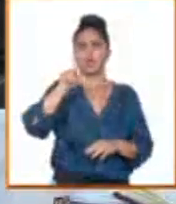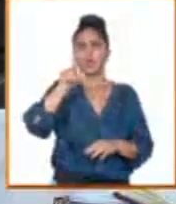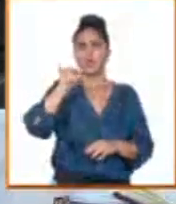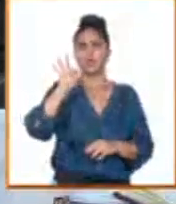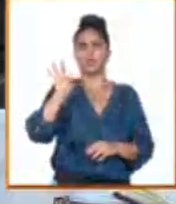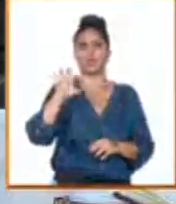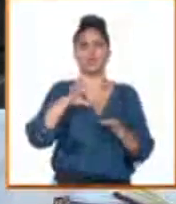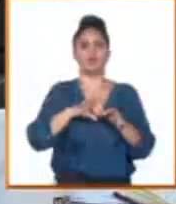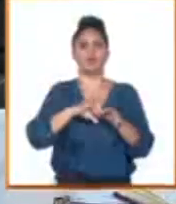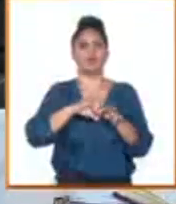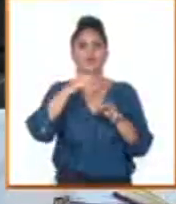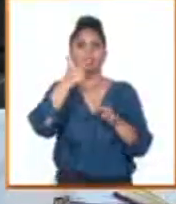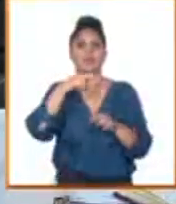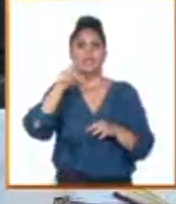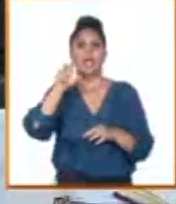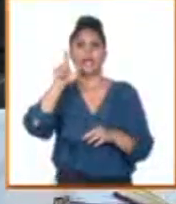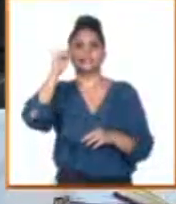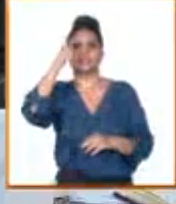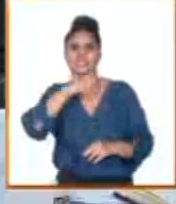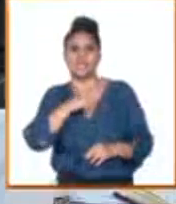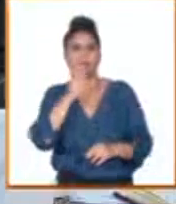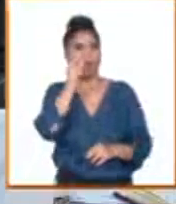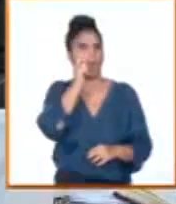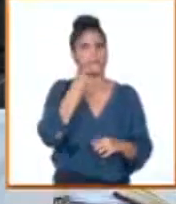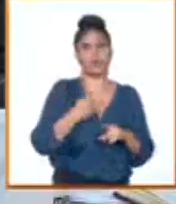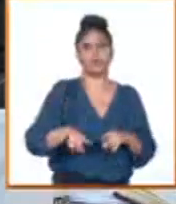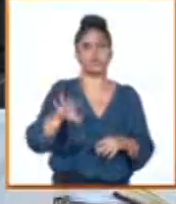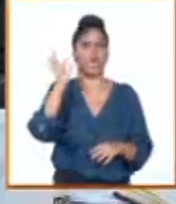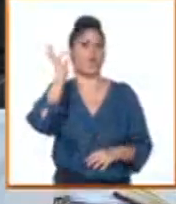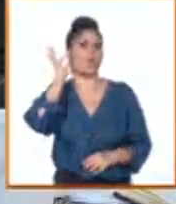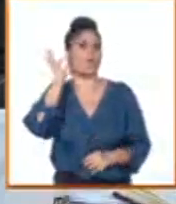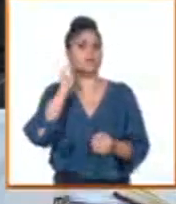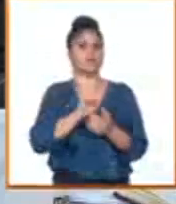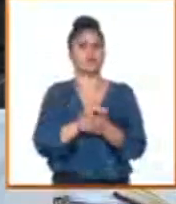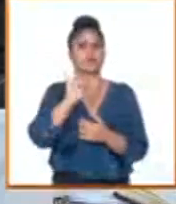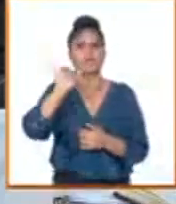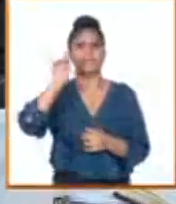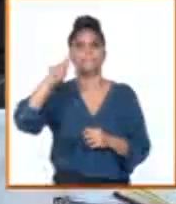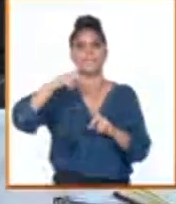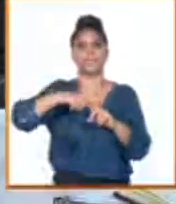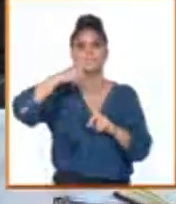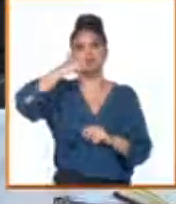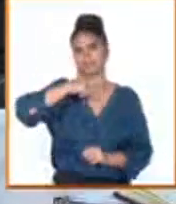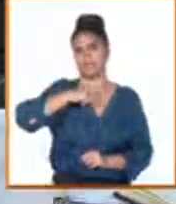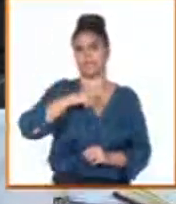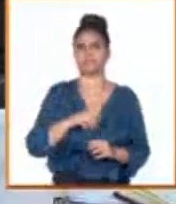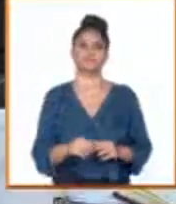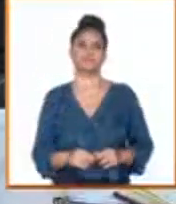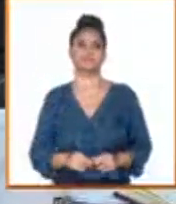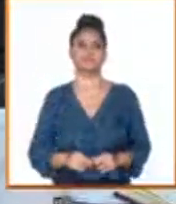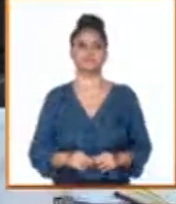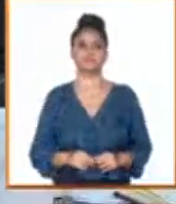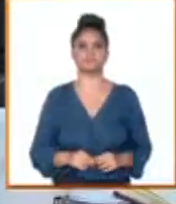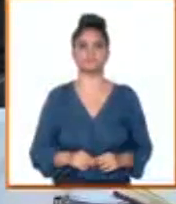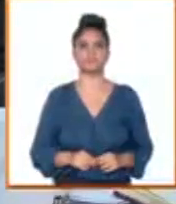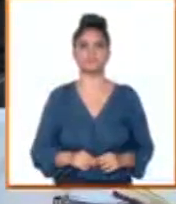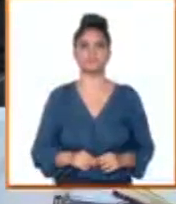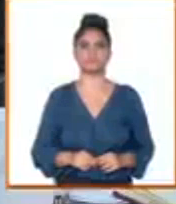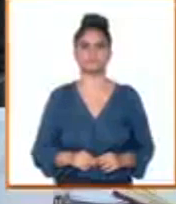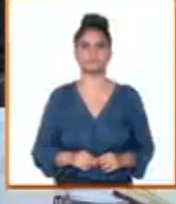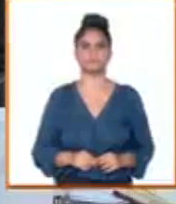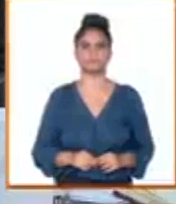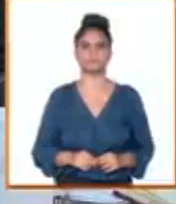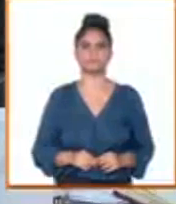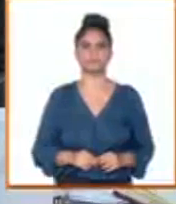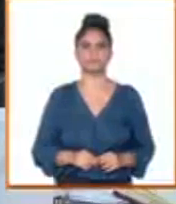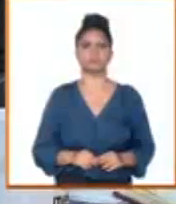Mirta Muñiz, que habló tanto de la formulación de la publicidad y el patrocinio desde las condiciones del socialismo. Y también este relato sería